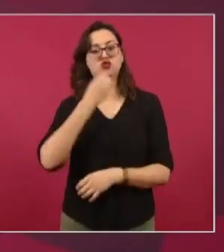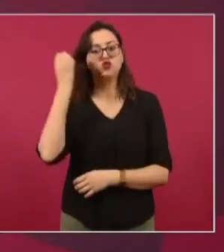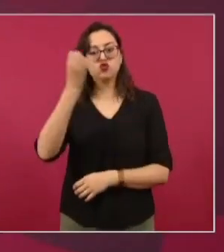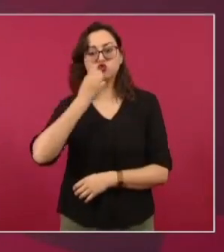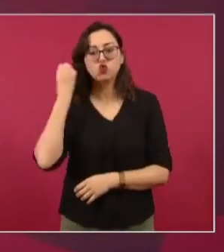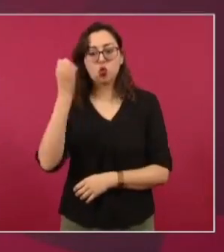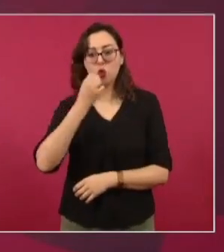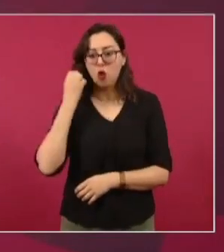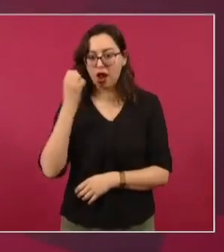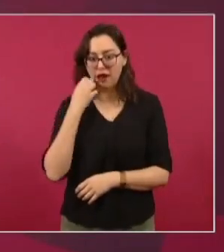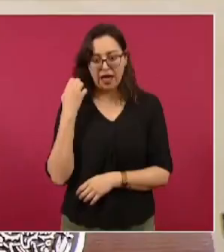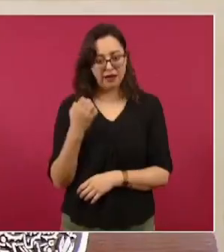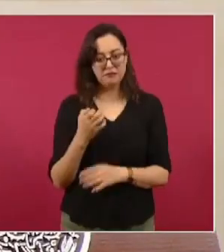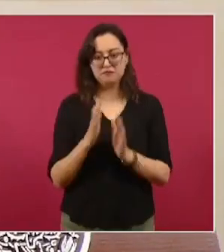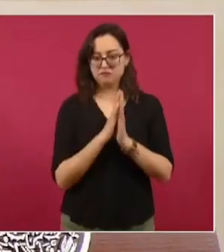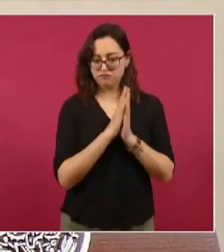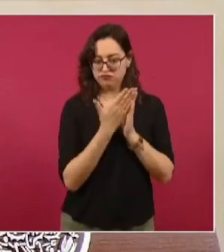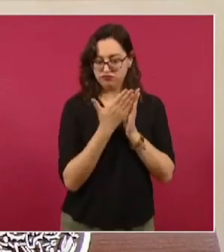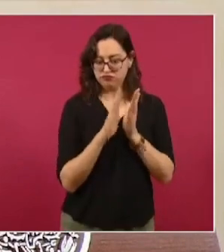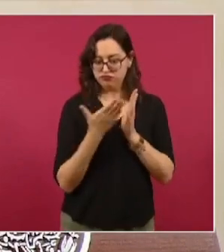a todas las escuelas